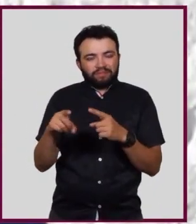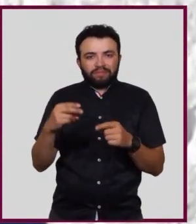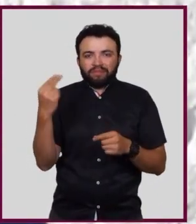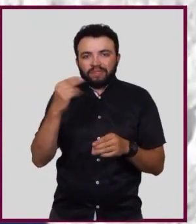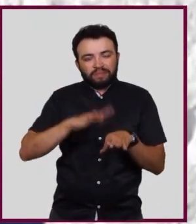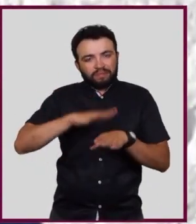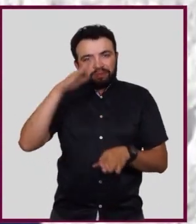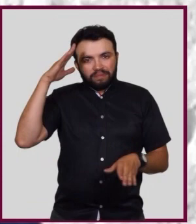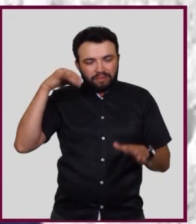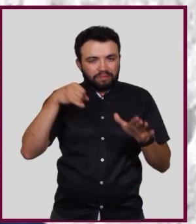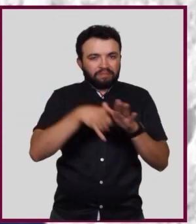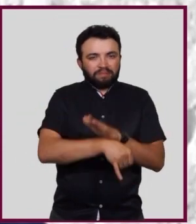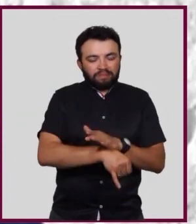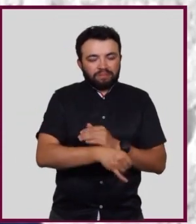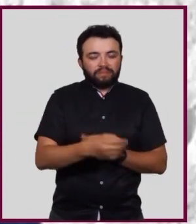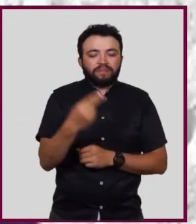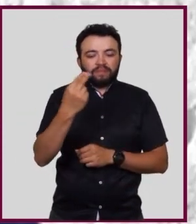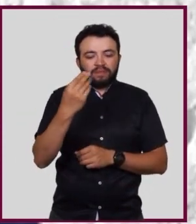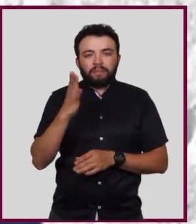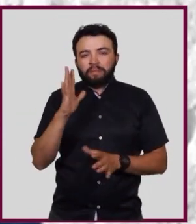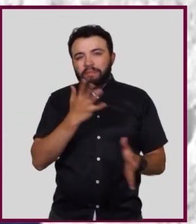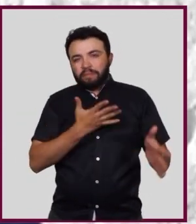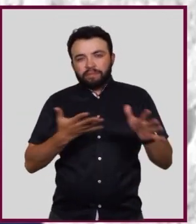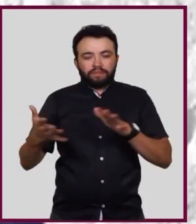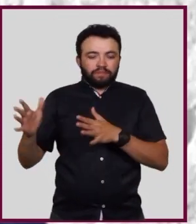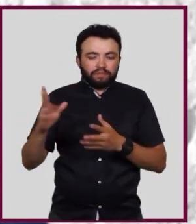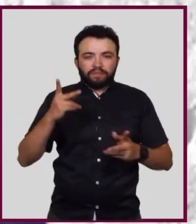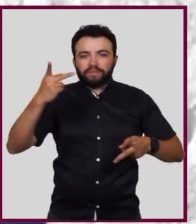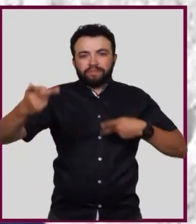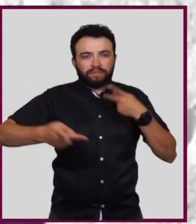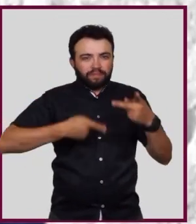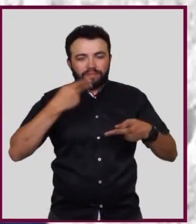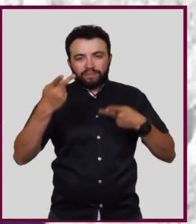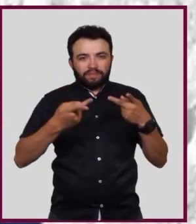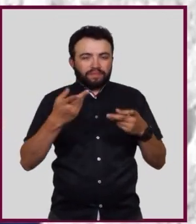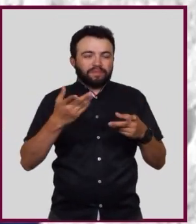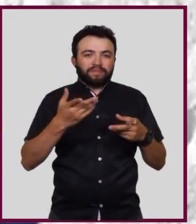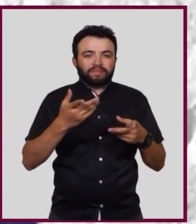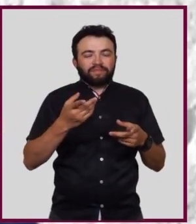yo creo que nos llevaríamos otros 2, 3 programas hablando de eso.